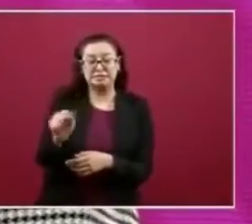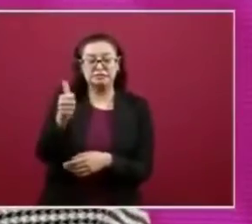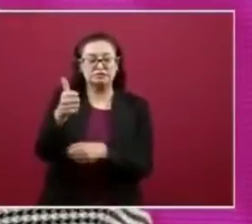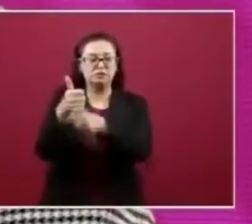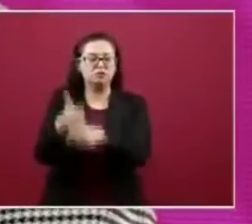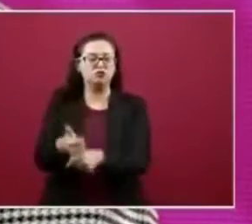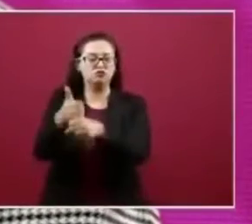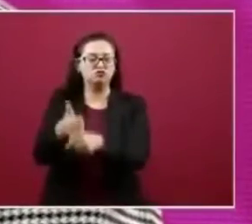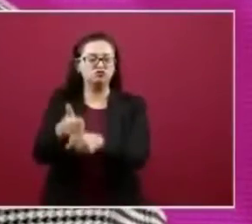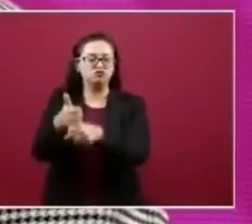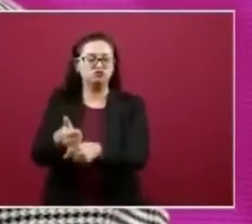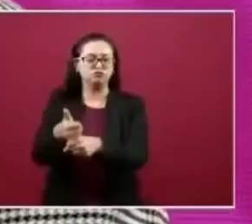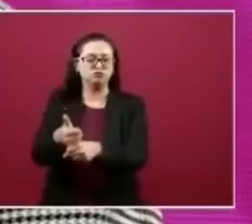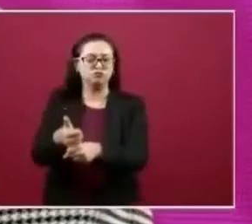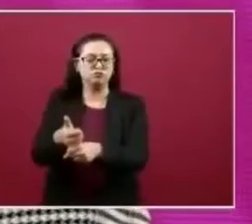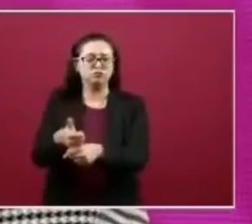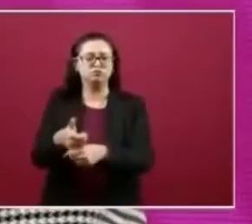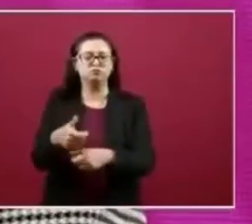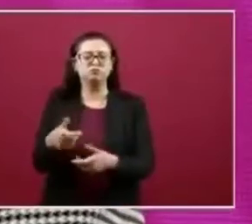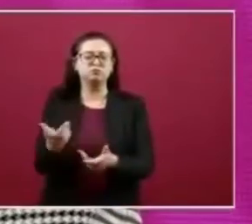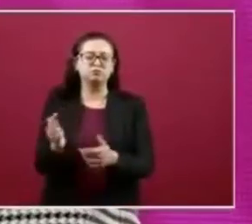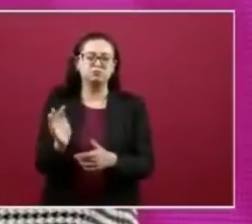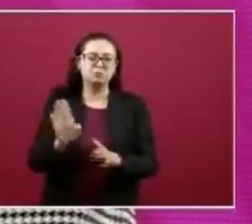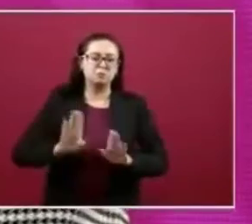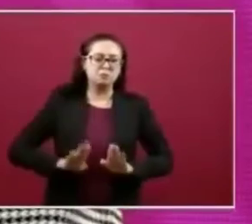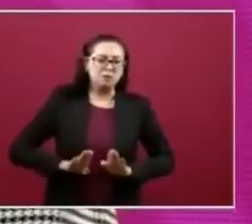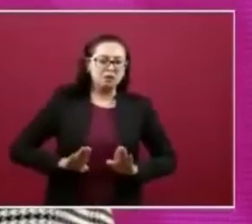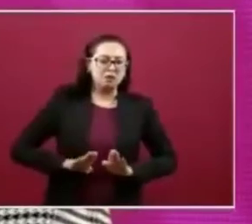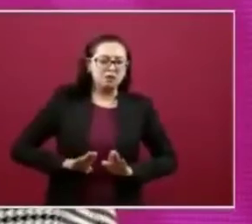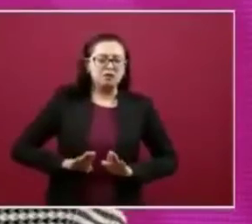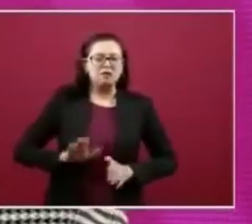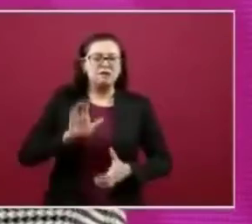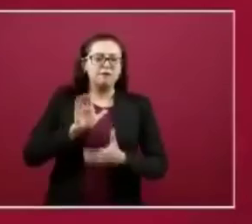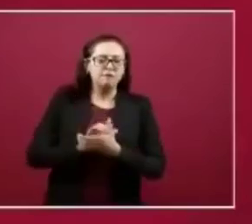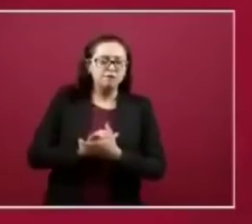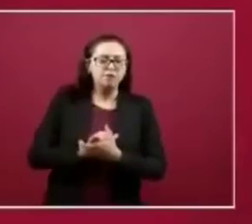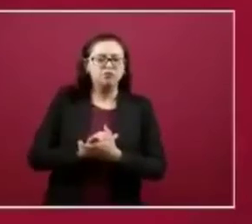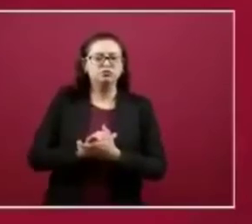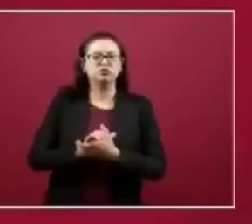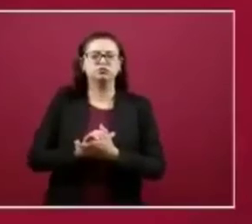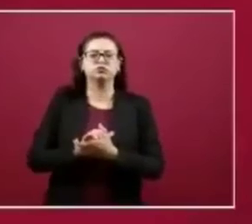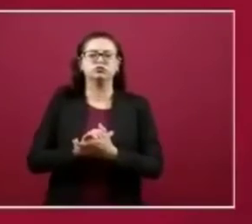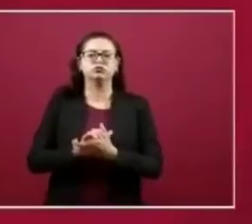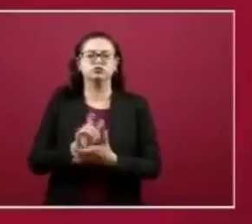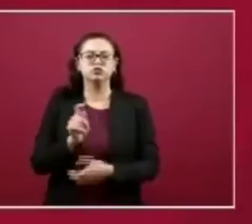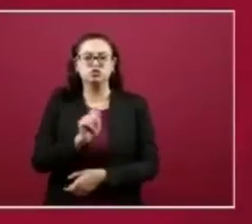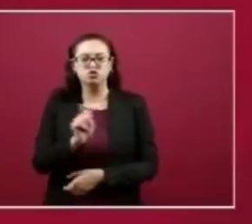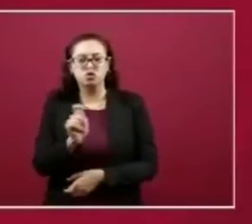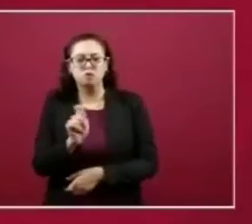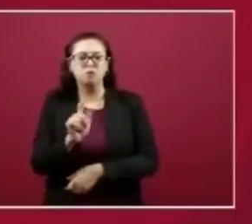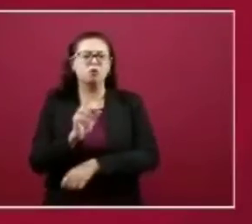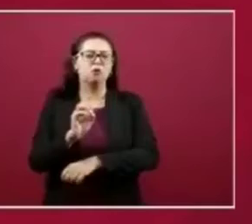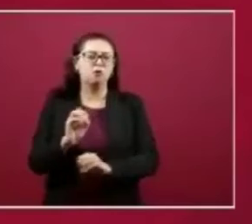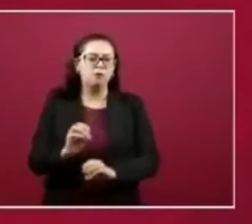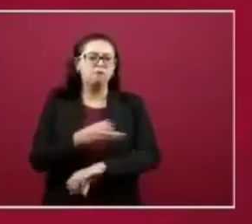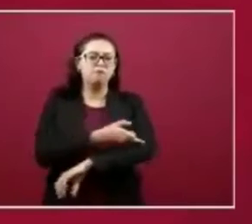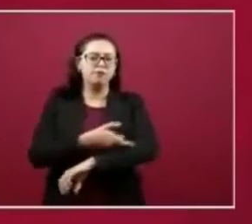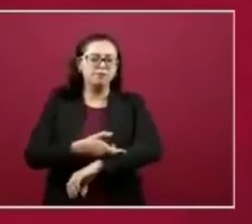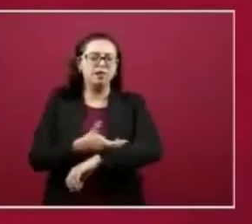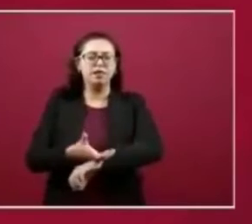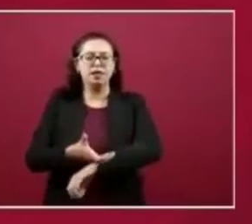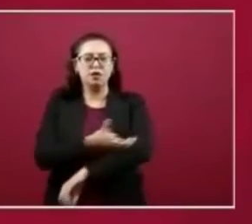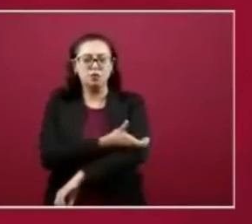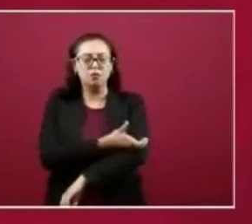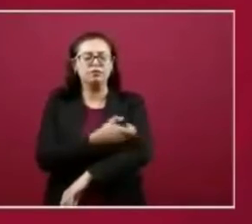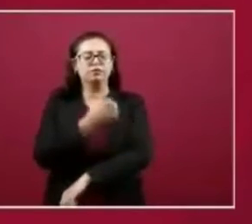nuestro país, ya sea por parte de su pareja, por parte de su esposo, por parte del novio, de algún familiar, compañero